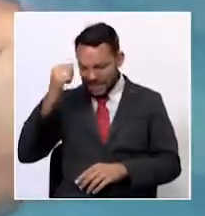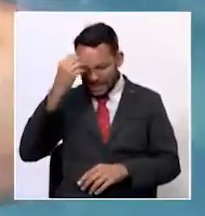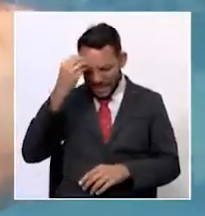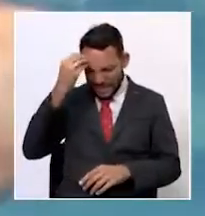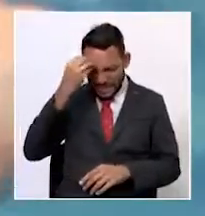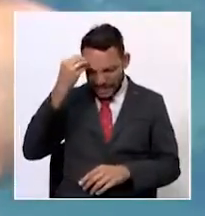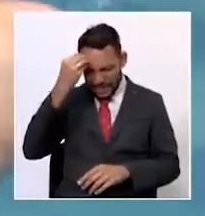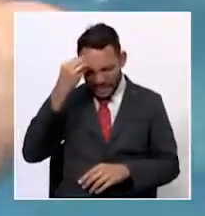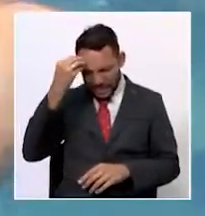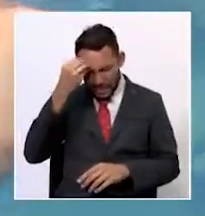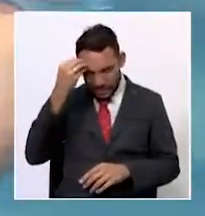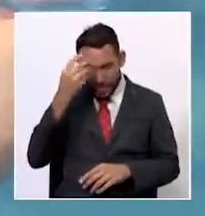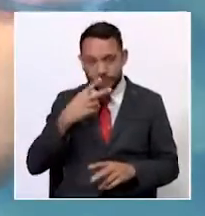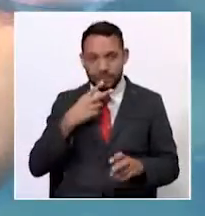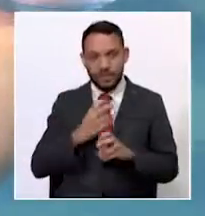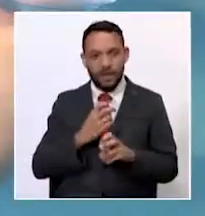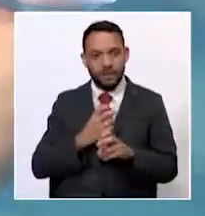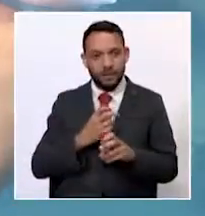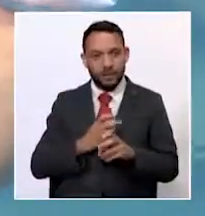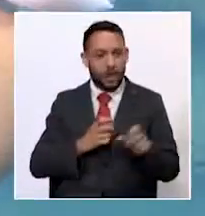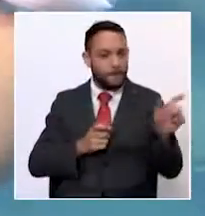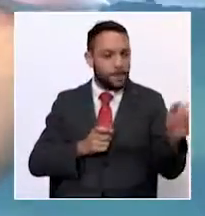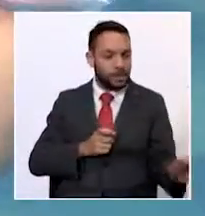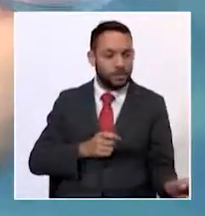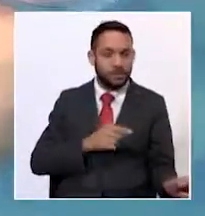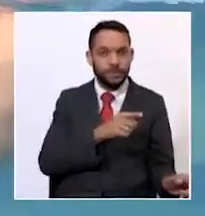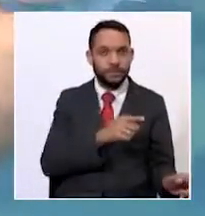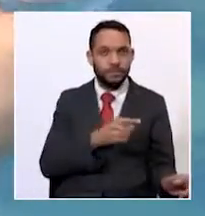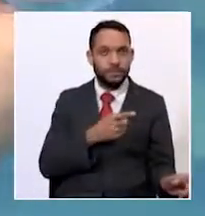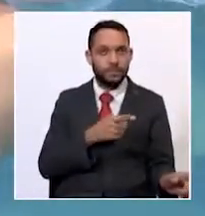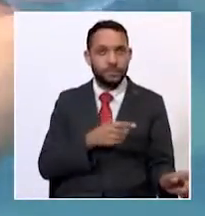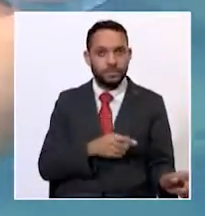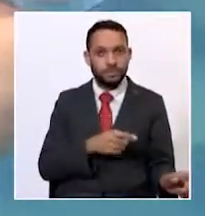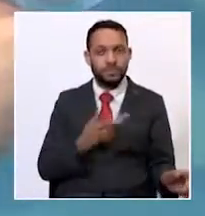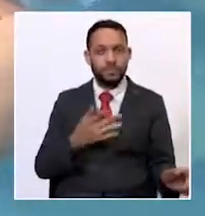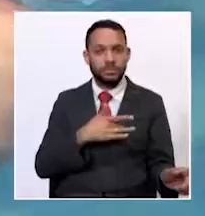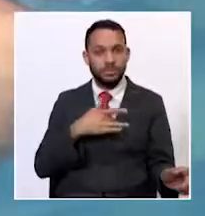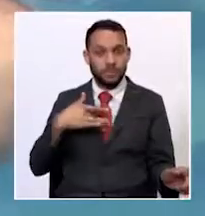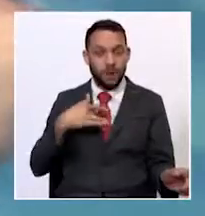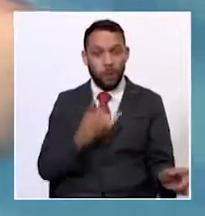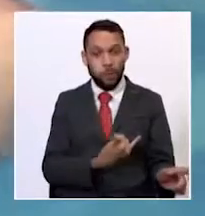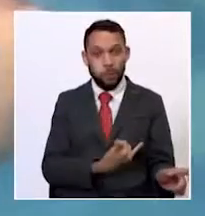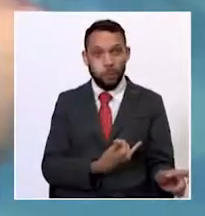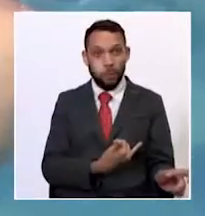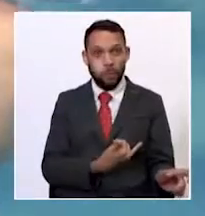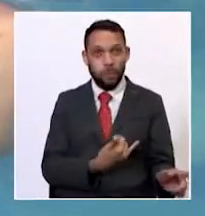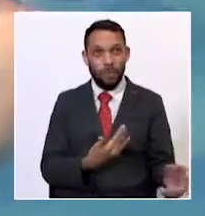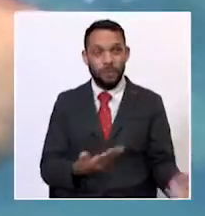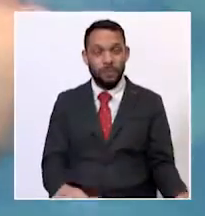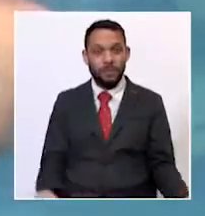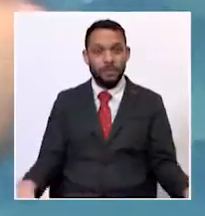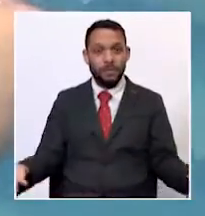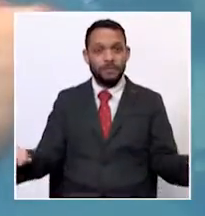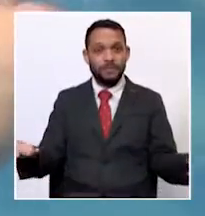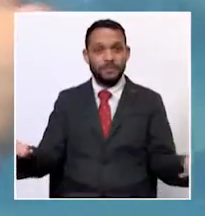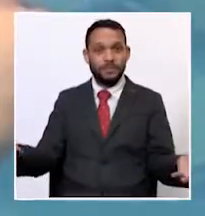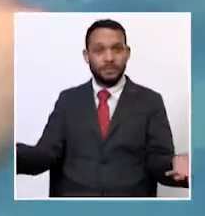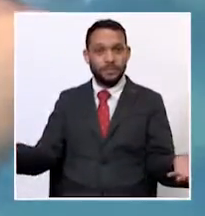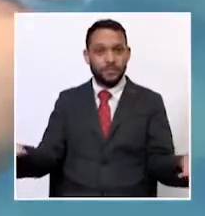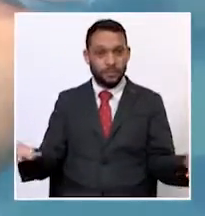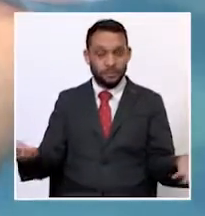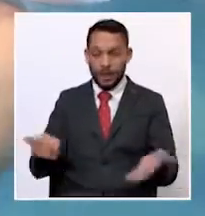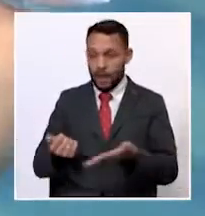ejemplo, el paciente está en este estado que ven ustedes que se le está llevando a el